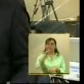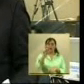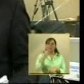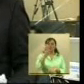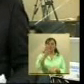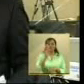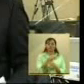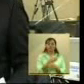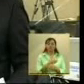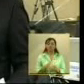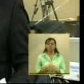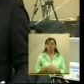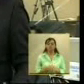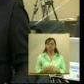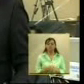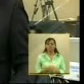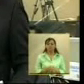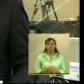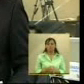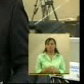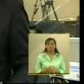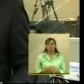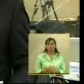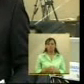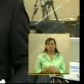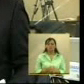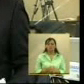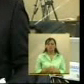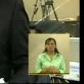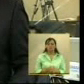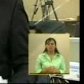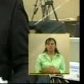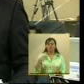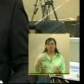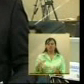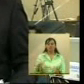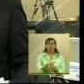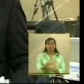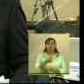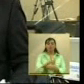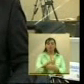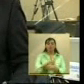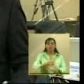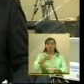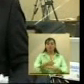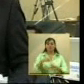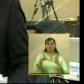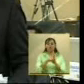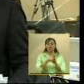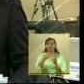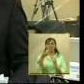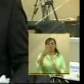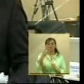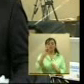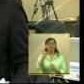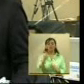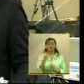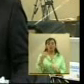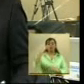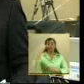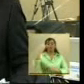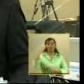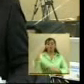funciones, y por consiguiente, me queda un minuto, asambleísta, con plena autoridad le otorgó la ley de gracia a los comandos de Taura y